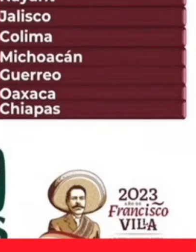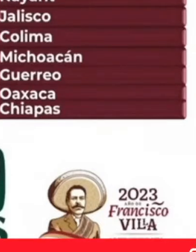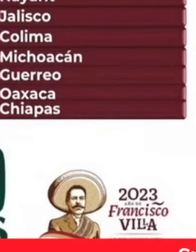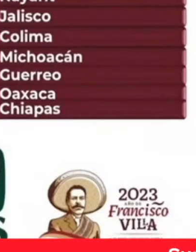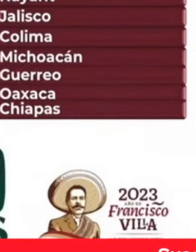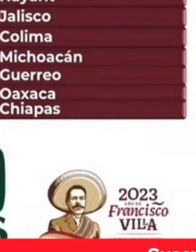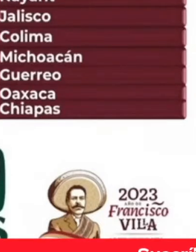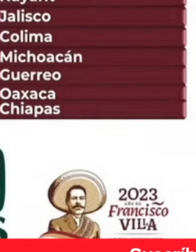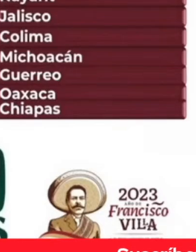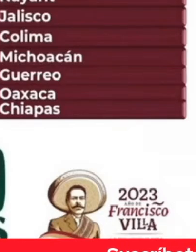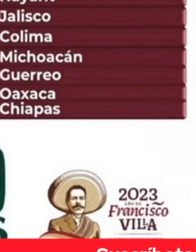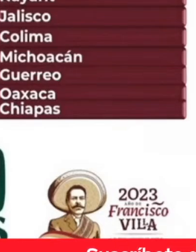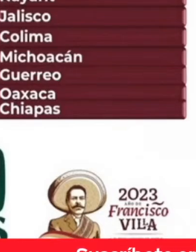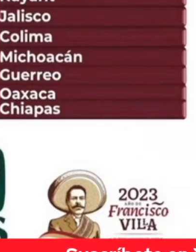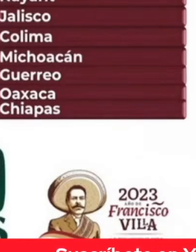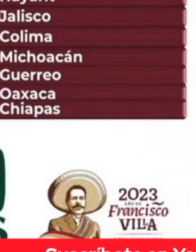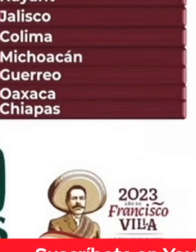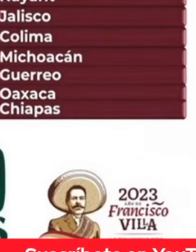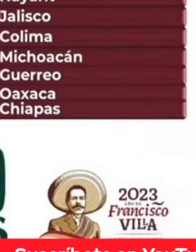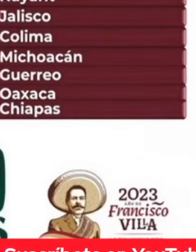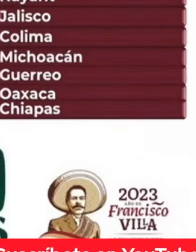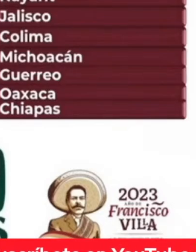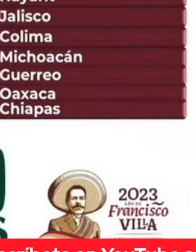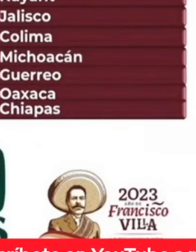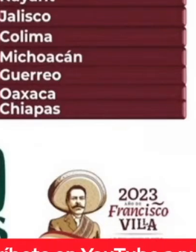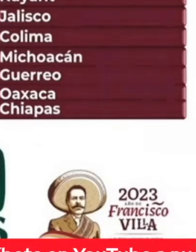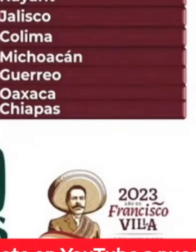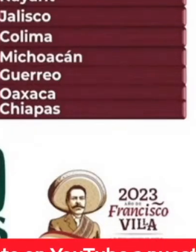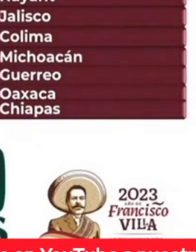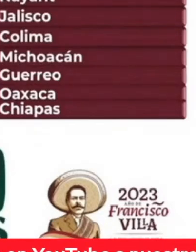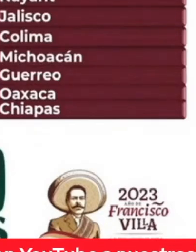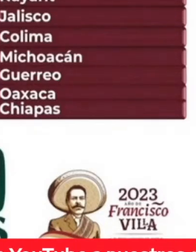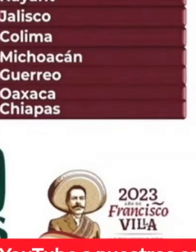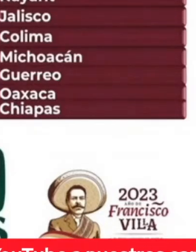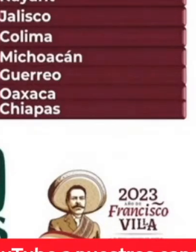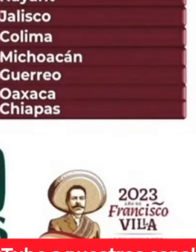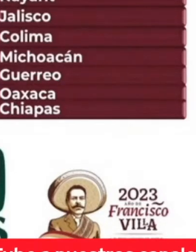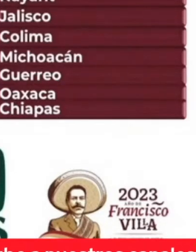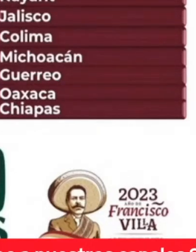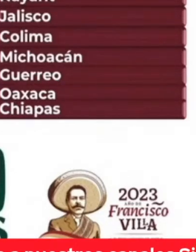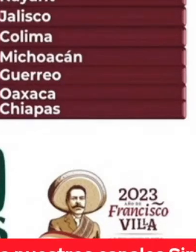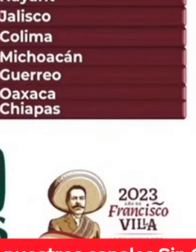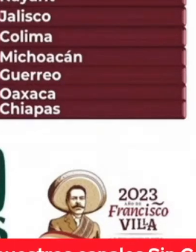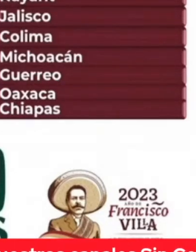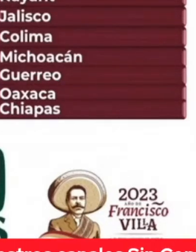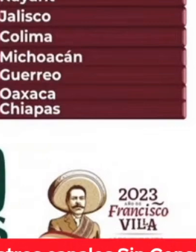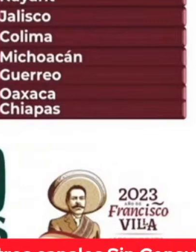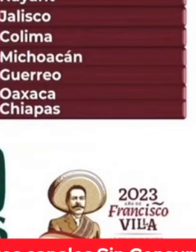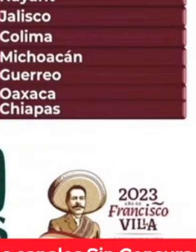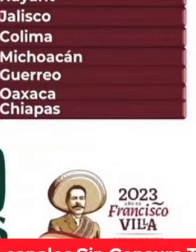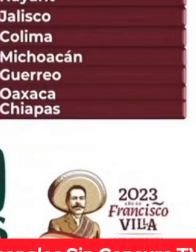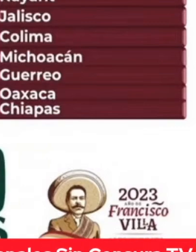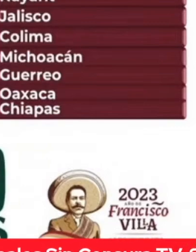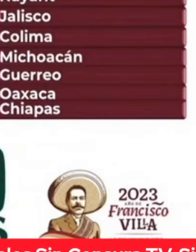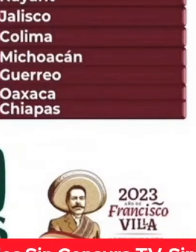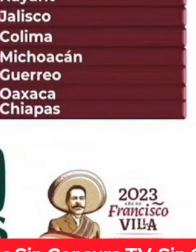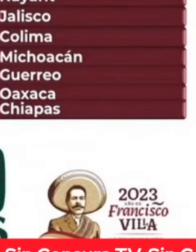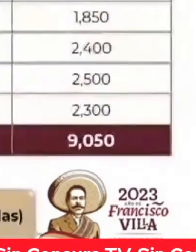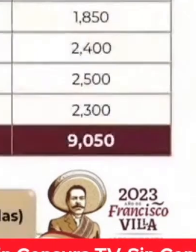inmiscuidos ahí Marina salud del IMSS y los estados que nos brindan mucho apoyo en la que sigue por favor